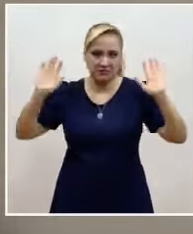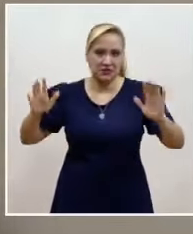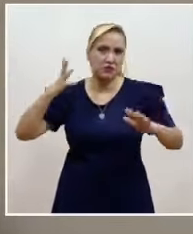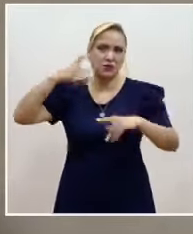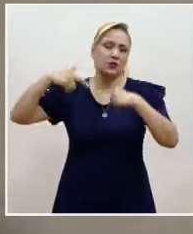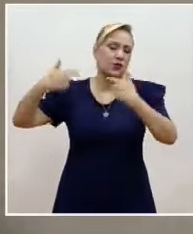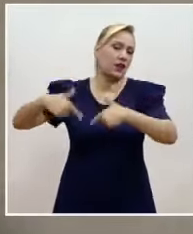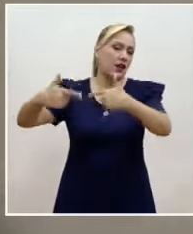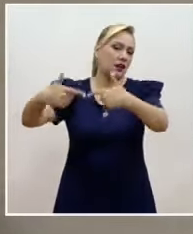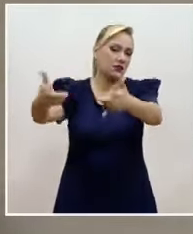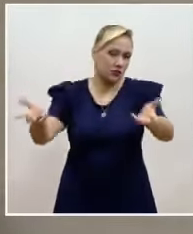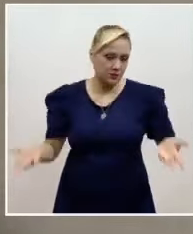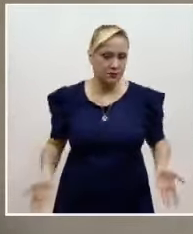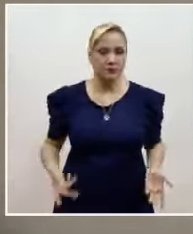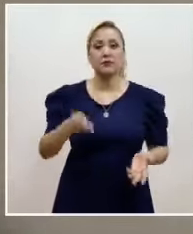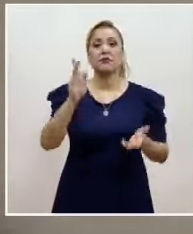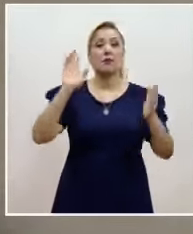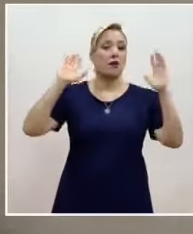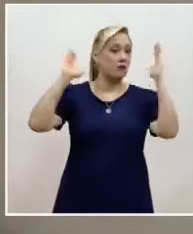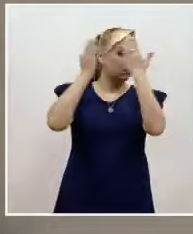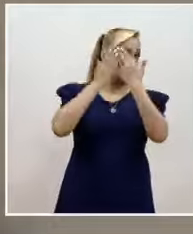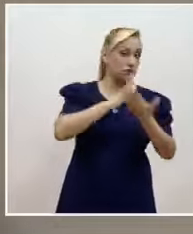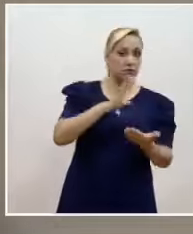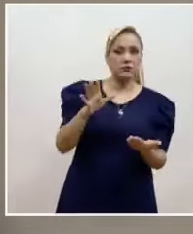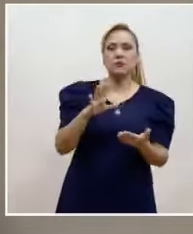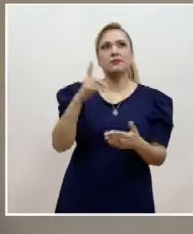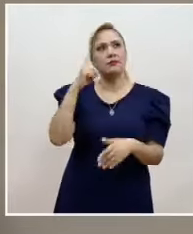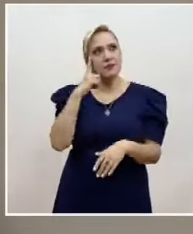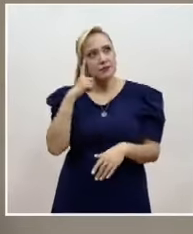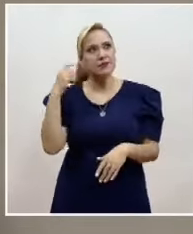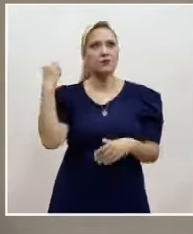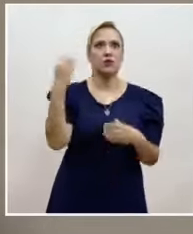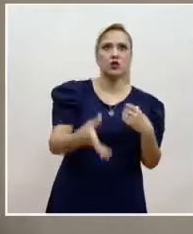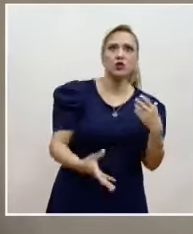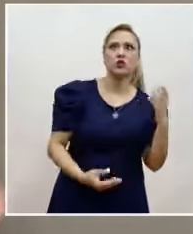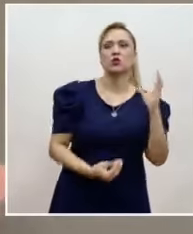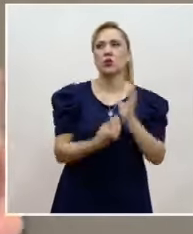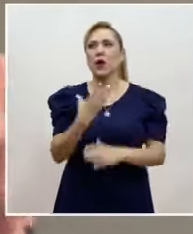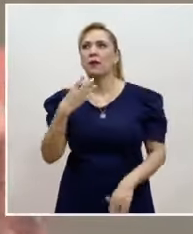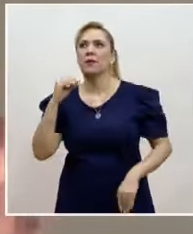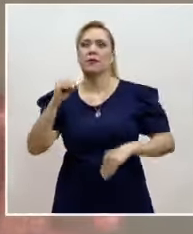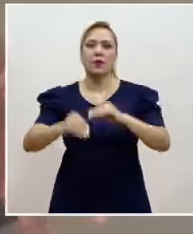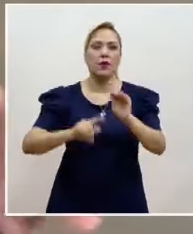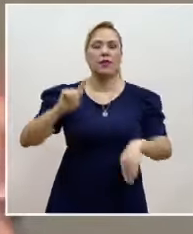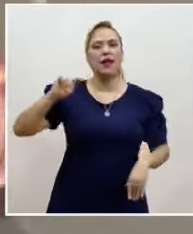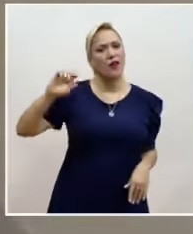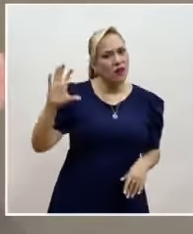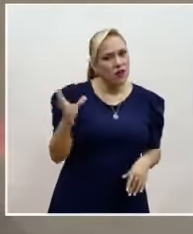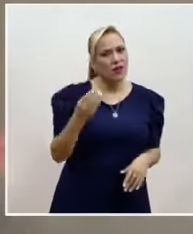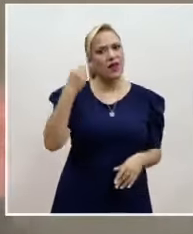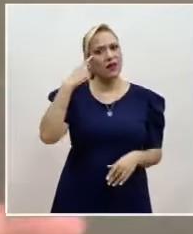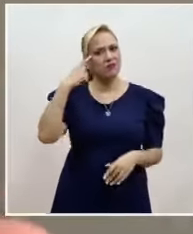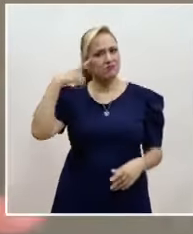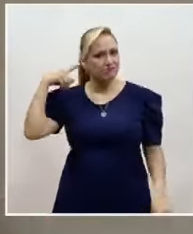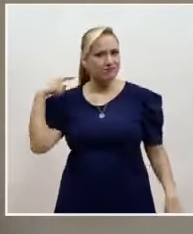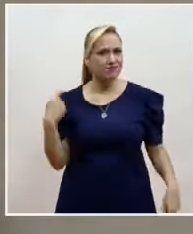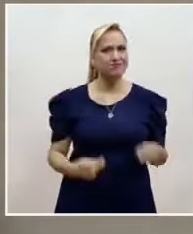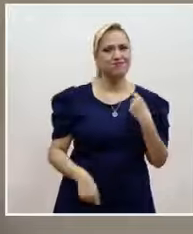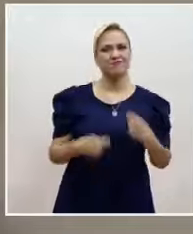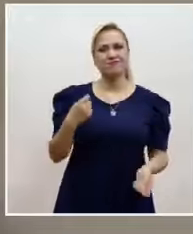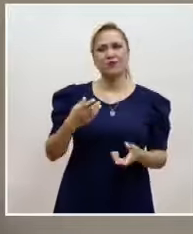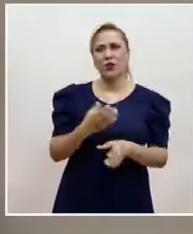Y el cerrarnos nos impide ser creativos, que es justo lo que nos da la tecnología, ¿no? La tecnología está ahí para hacer, o sea, hasta como está